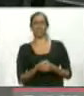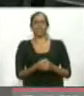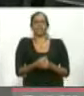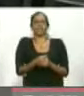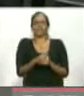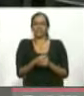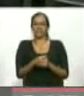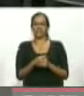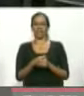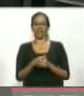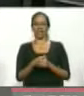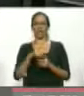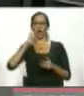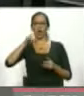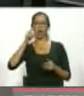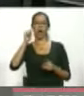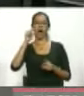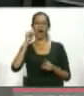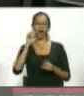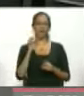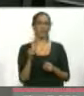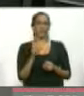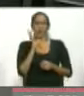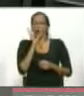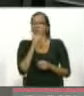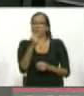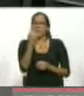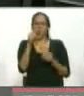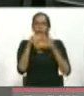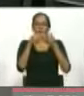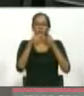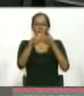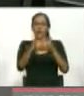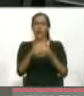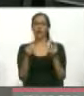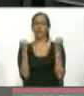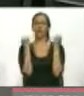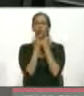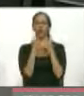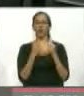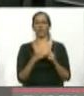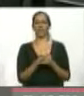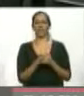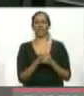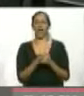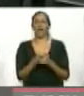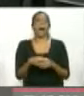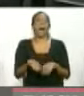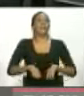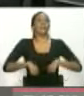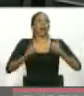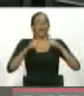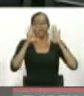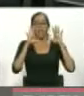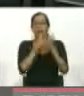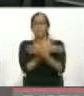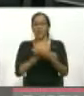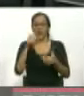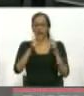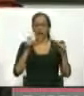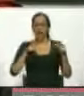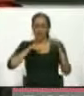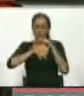los juanes no cabía ni un yate en los juanes la única manifestación más de 10 millones de personas